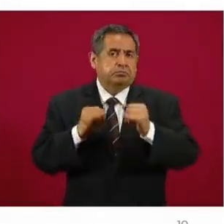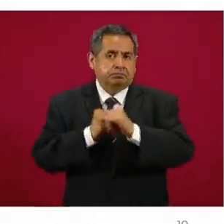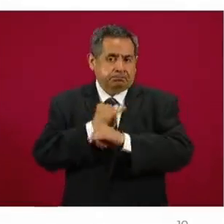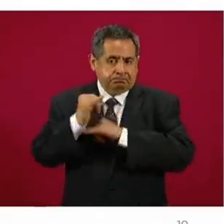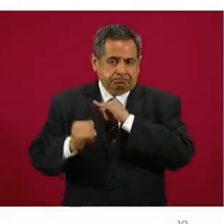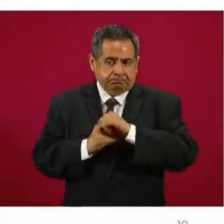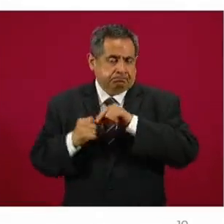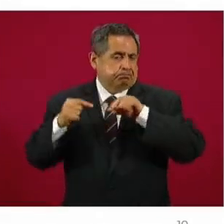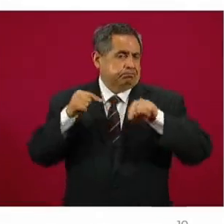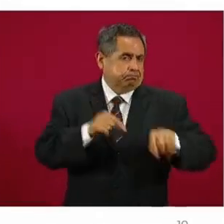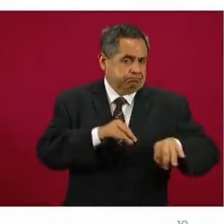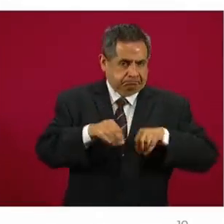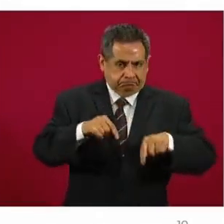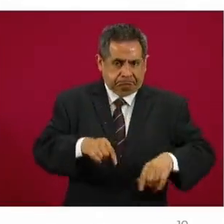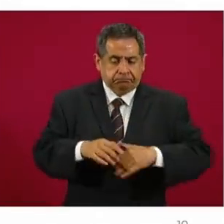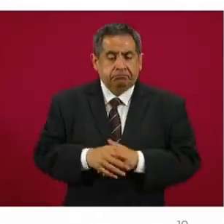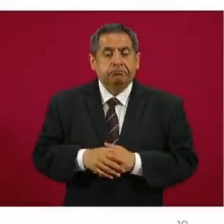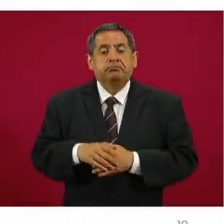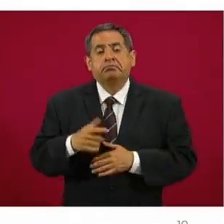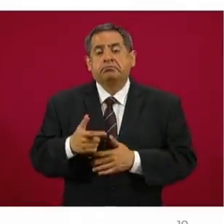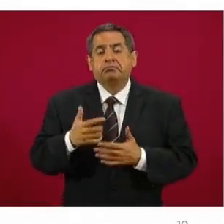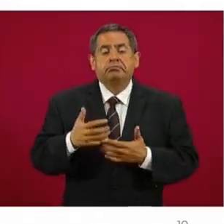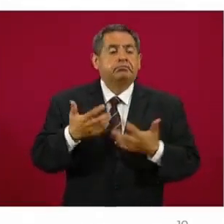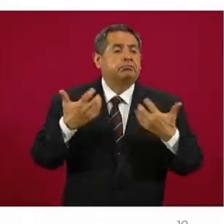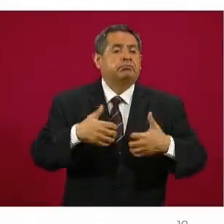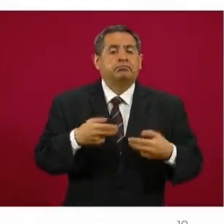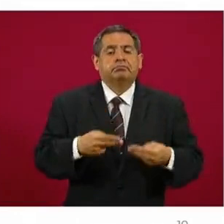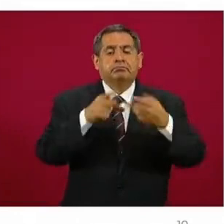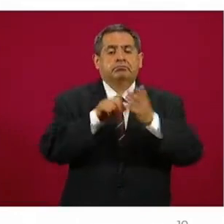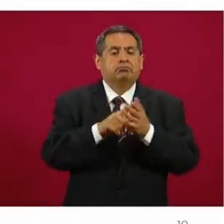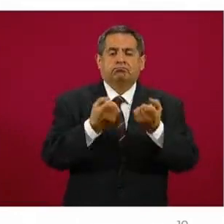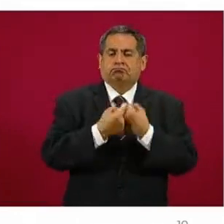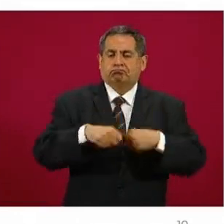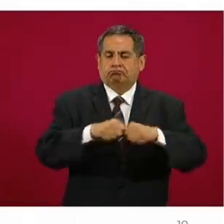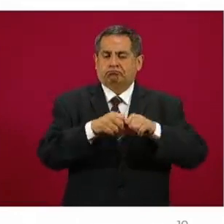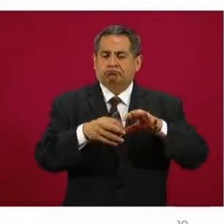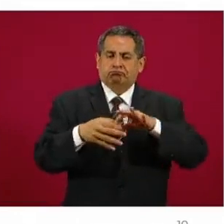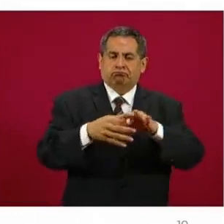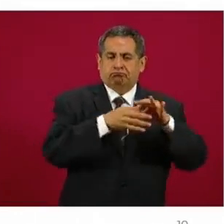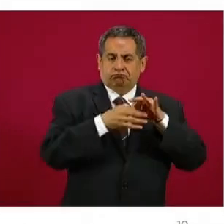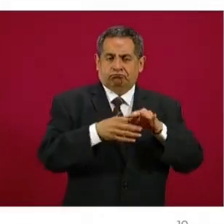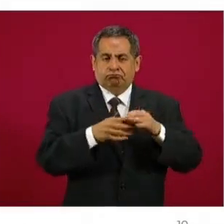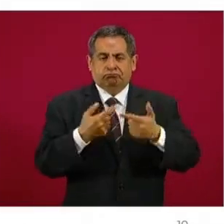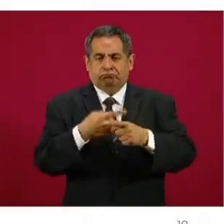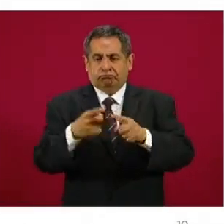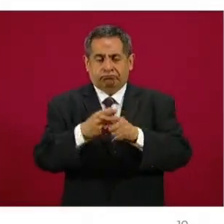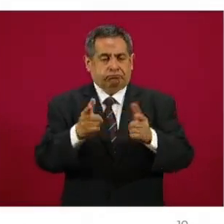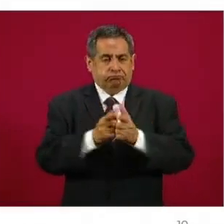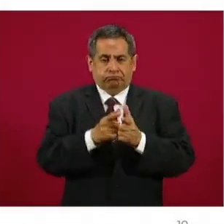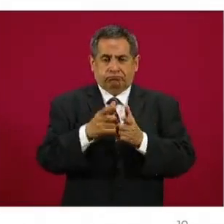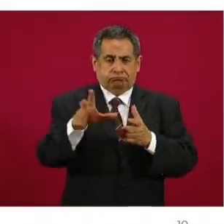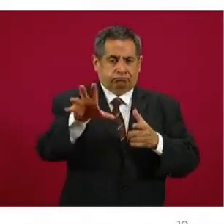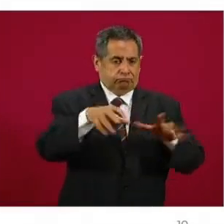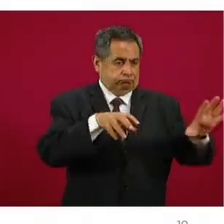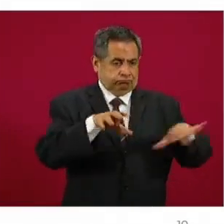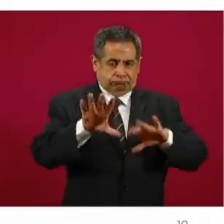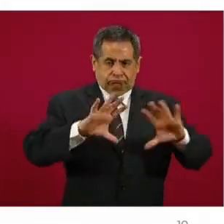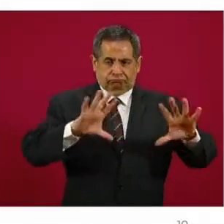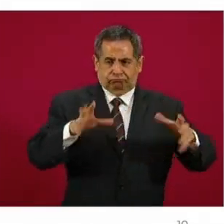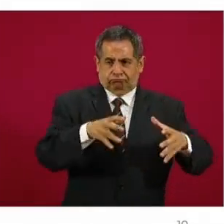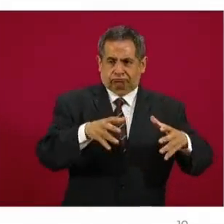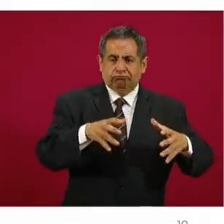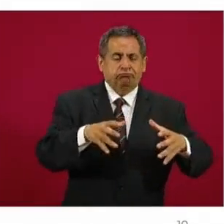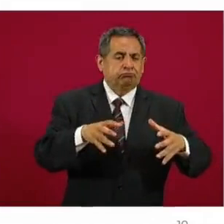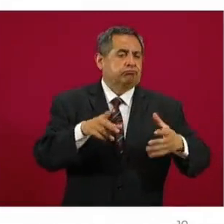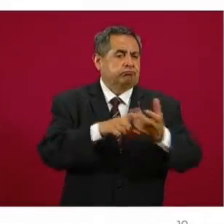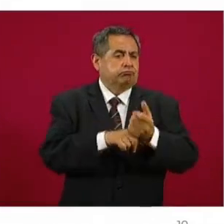transnacionales, y empresas que son como corporativos, que son muchos grupos y que consolidan sus resultados, que